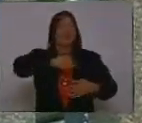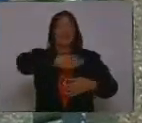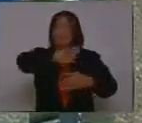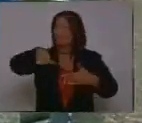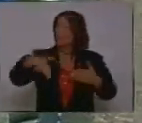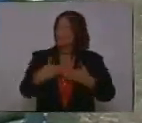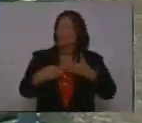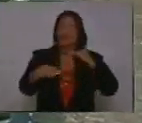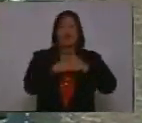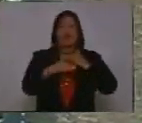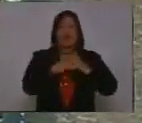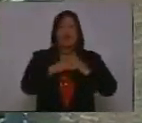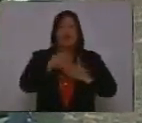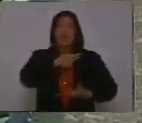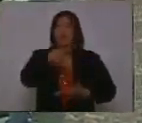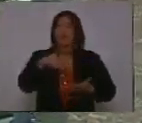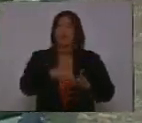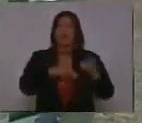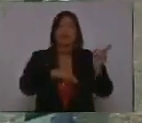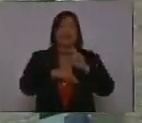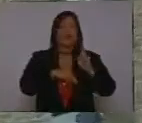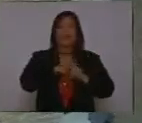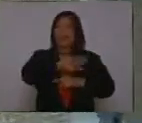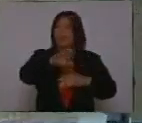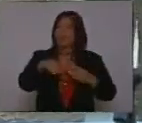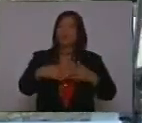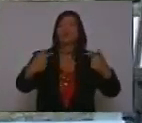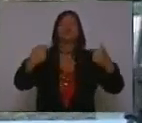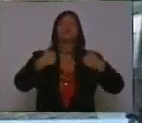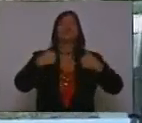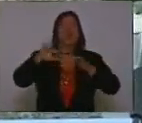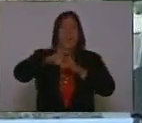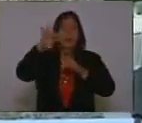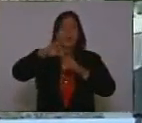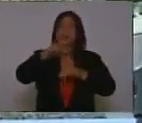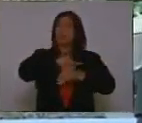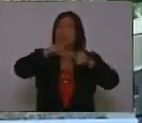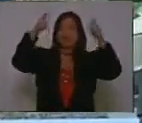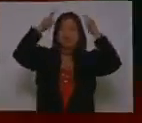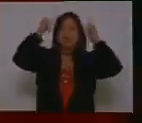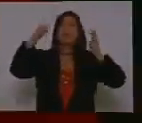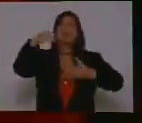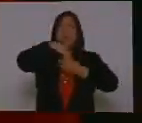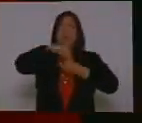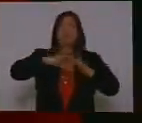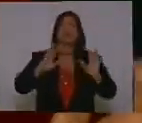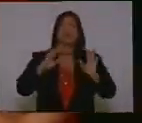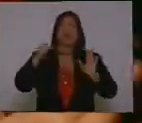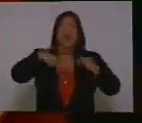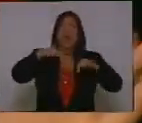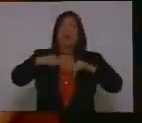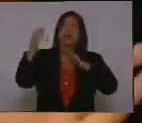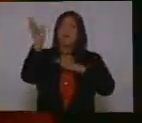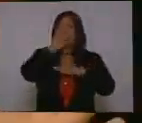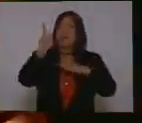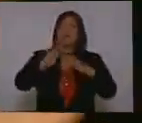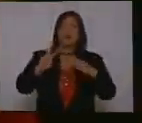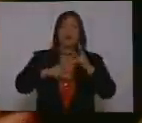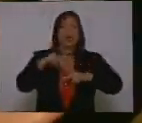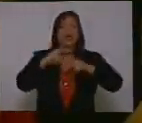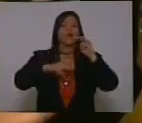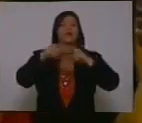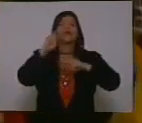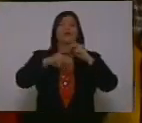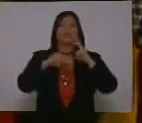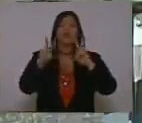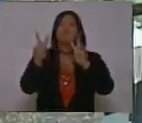no solamente los nacionales. Yo tengo el espíritu del comandante Chávez, porque aquí en Venezuela estoy construyendo